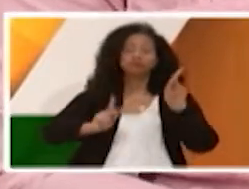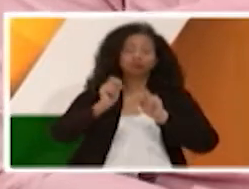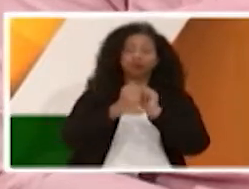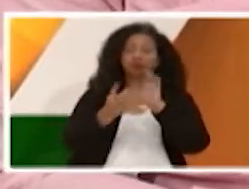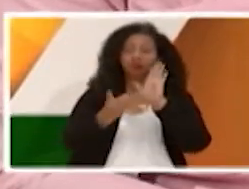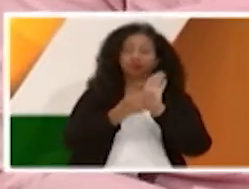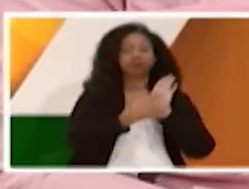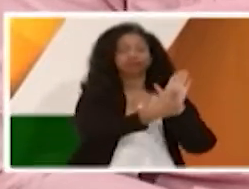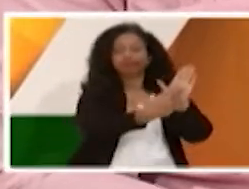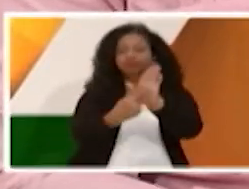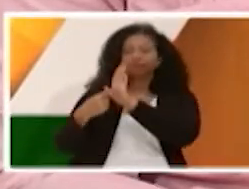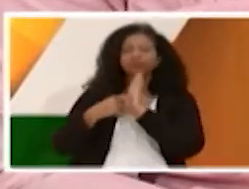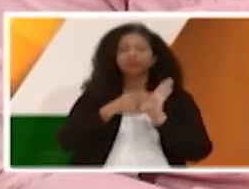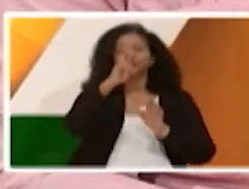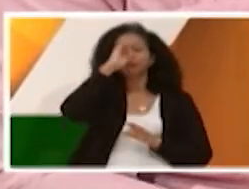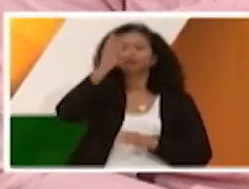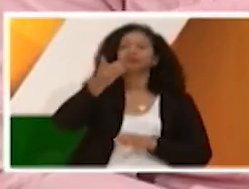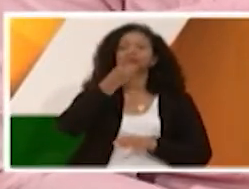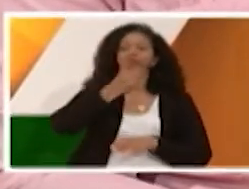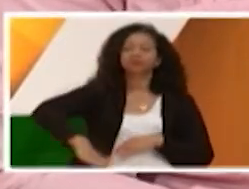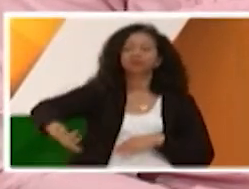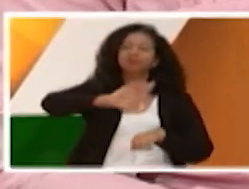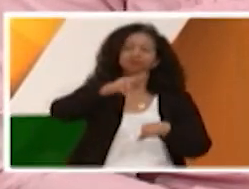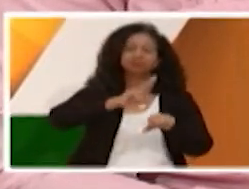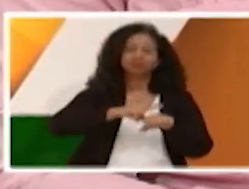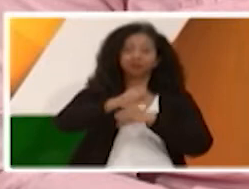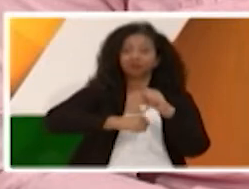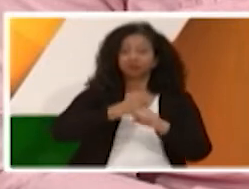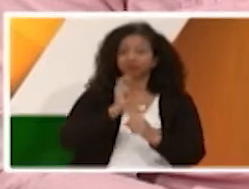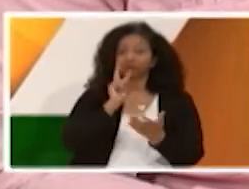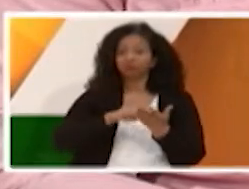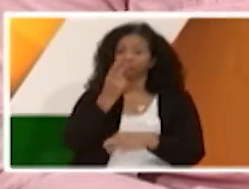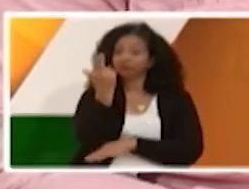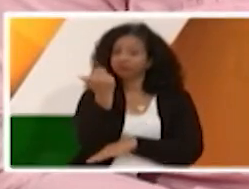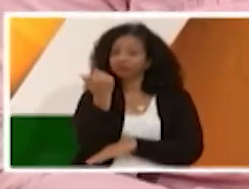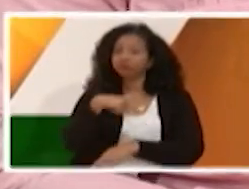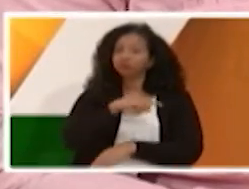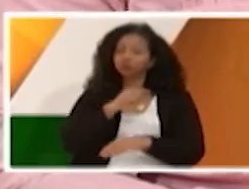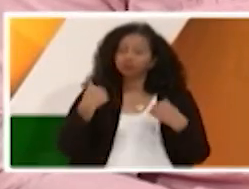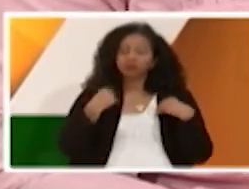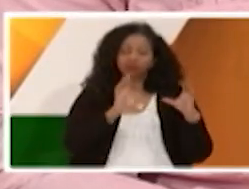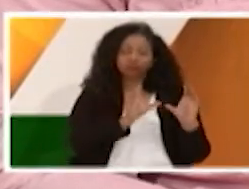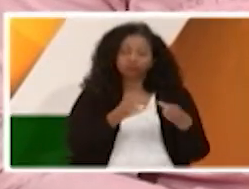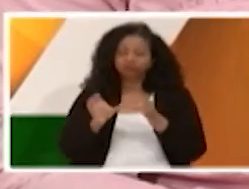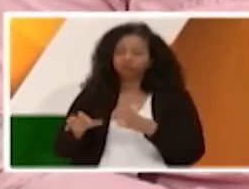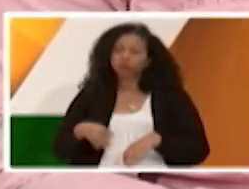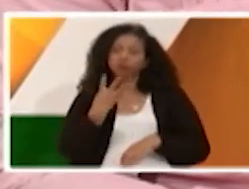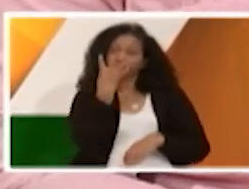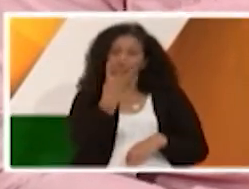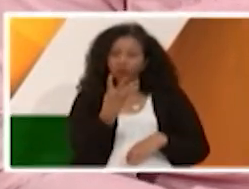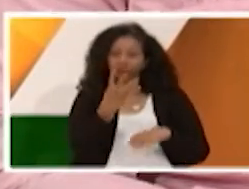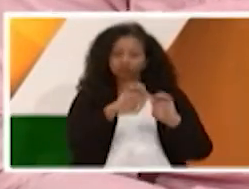discapacidad en todo el territorio nacional. En el 2013 apenas en el país teníamos 4 equipos de baloncesto sobre silla de